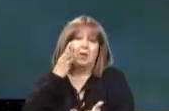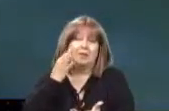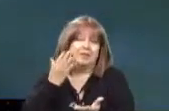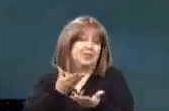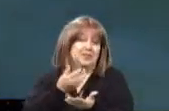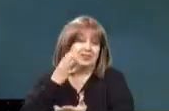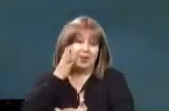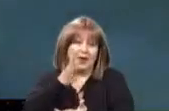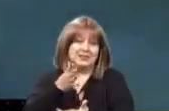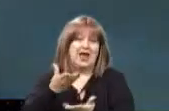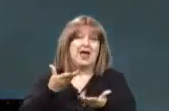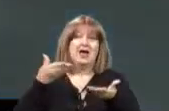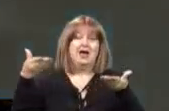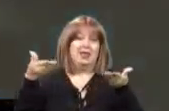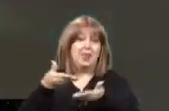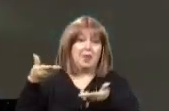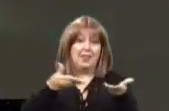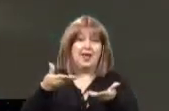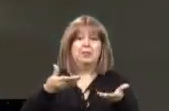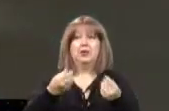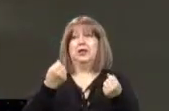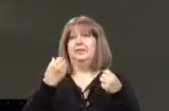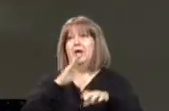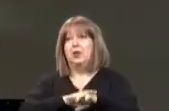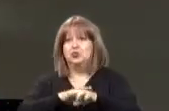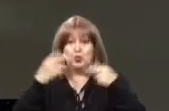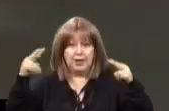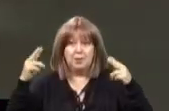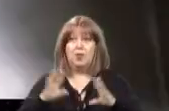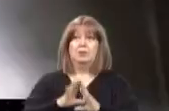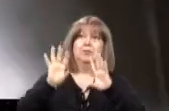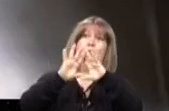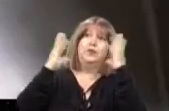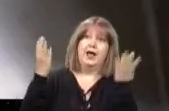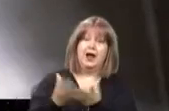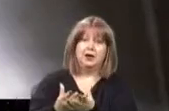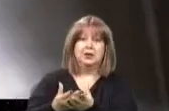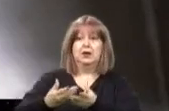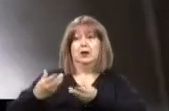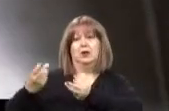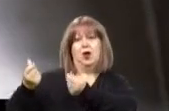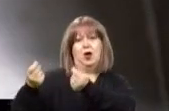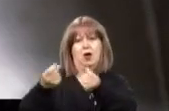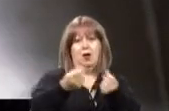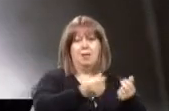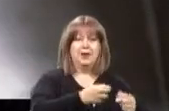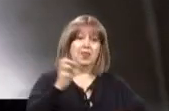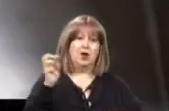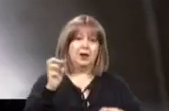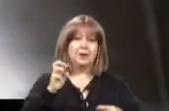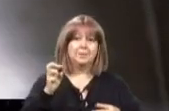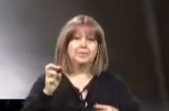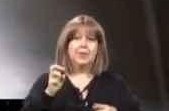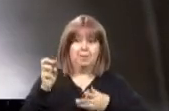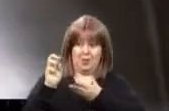activos en dólares en esta época, ¿no? Claro. Por turismo. El mundial mismo. El mundial, ¿no?, mismo. Lo que generó, claro. Entonces, todo eso hace